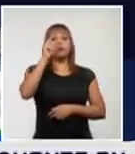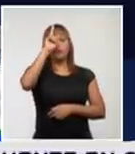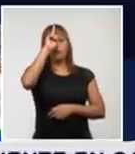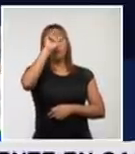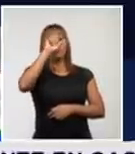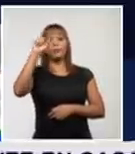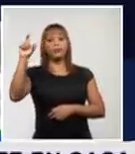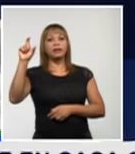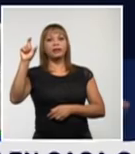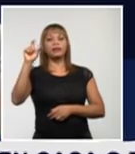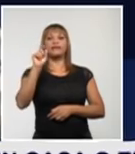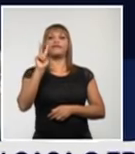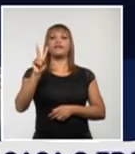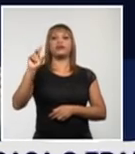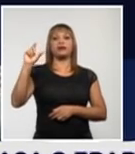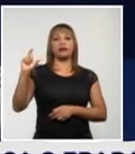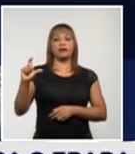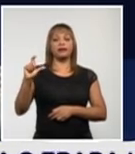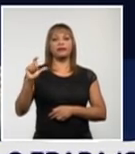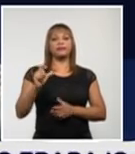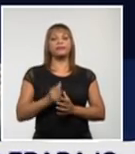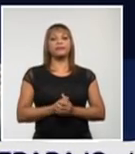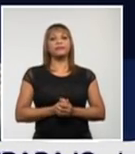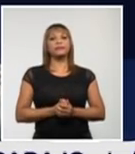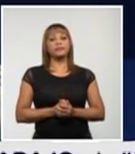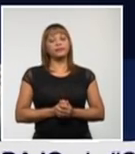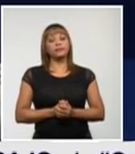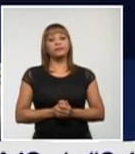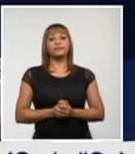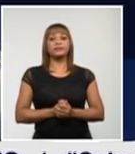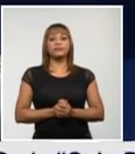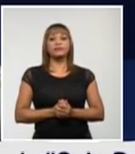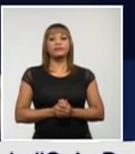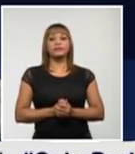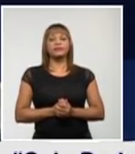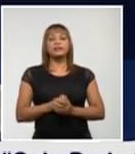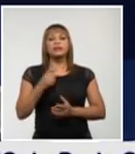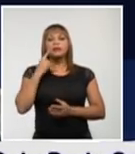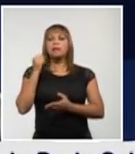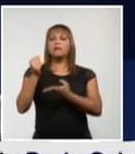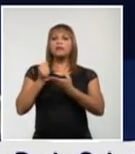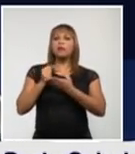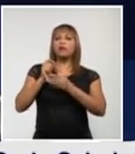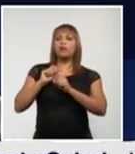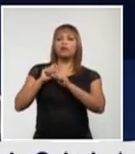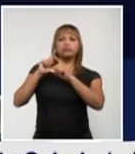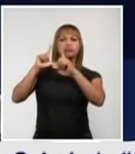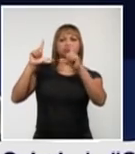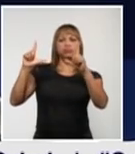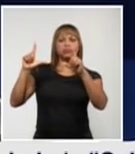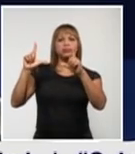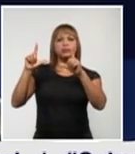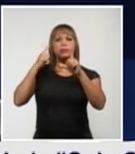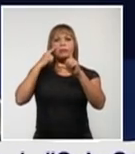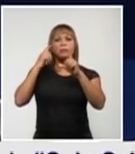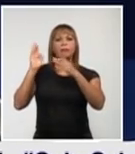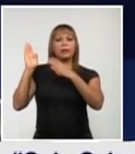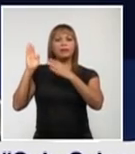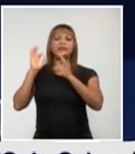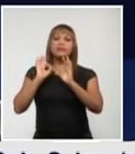de Villa Clara. Ahí, si Lilian nos ayuda con el gráfico que